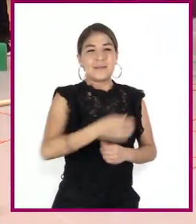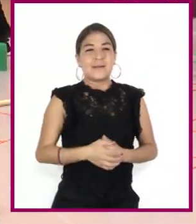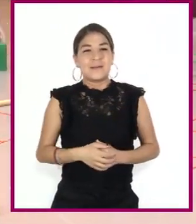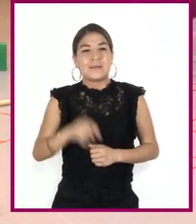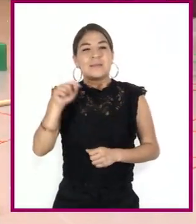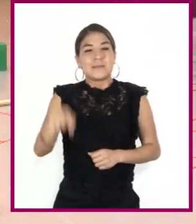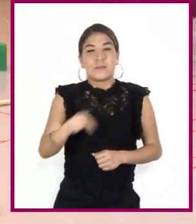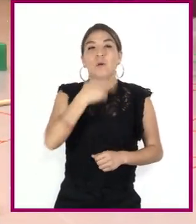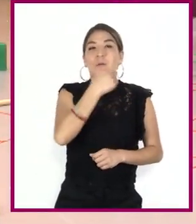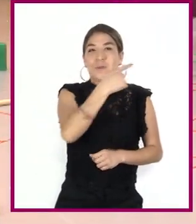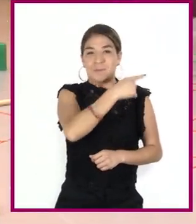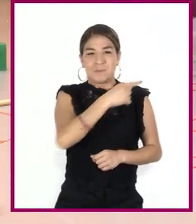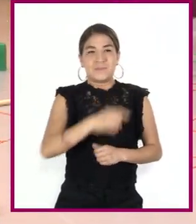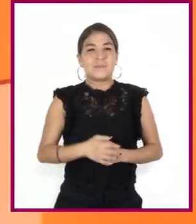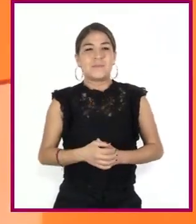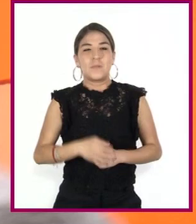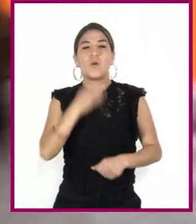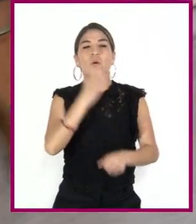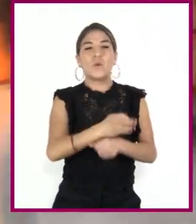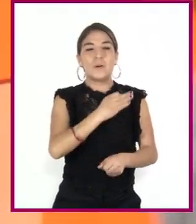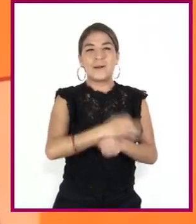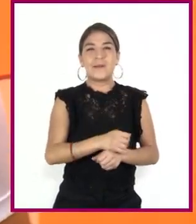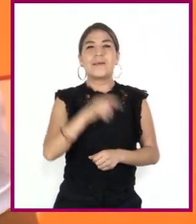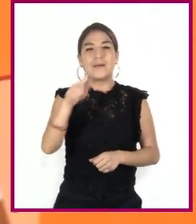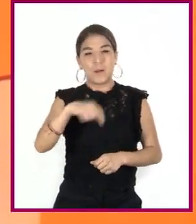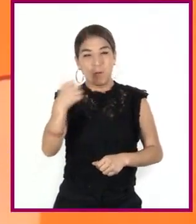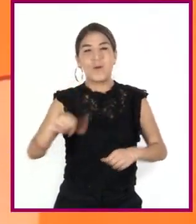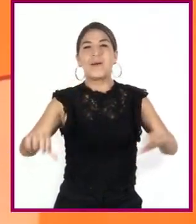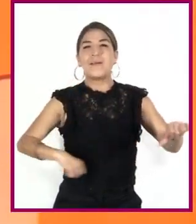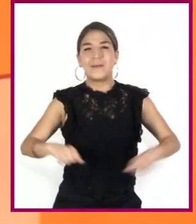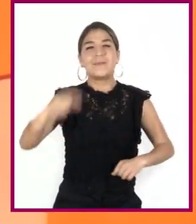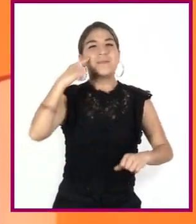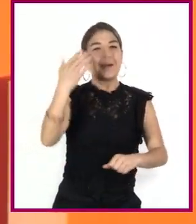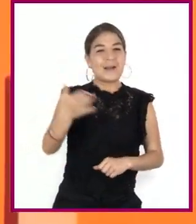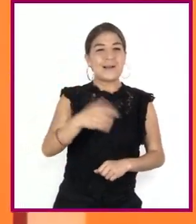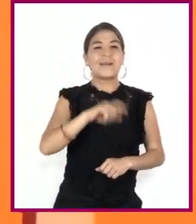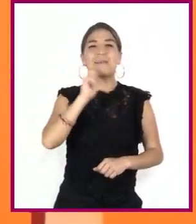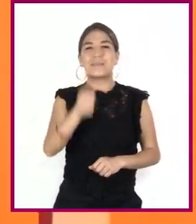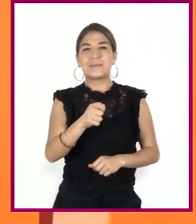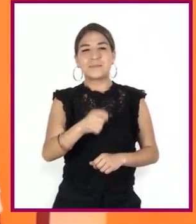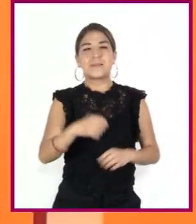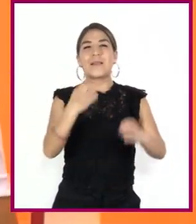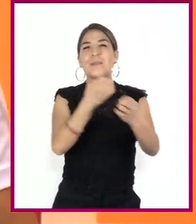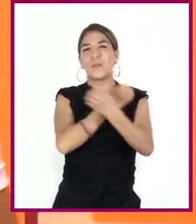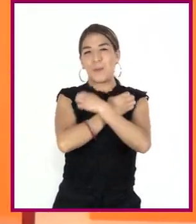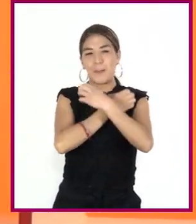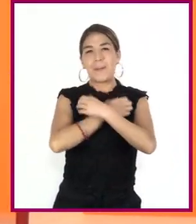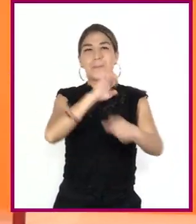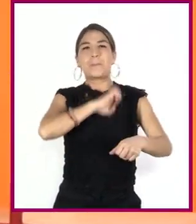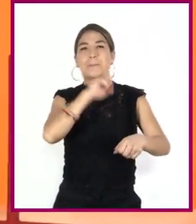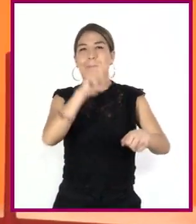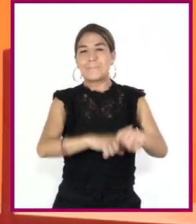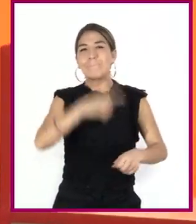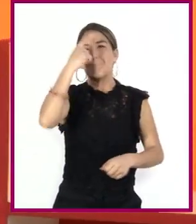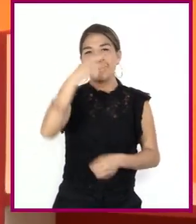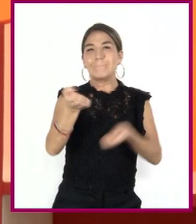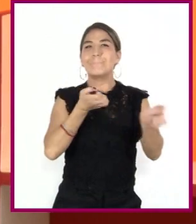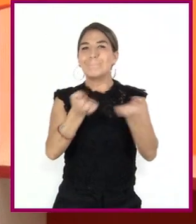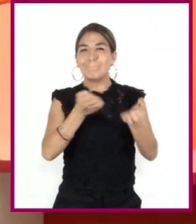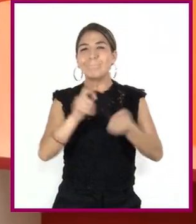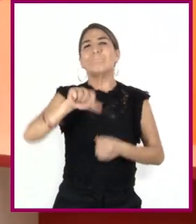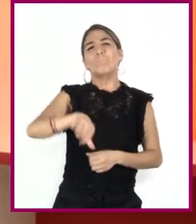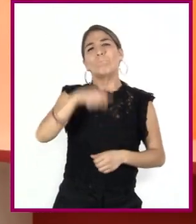de Daniel. ¿Qué le parece, maestra? Si antes de la siguiente ronda vamos a ver la siguiente cápsula de educación especial en la que podremos ver